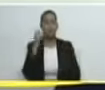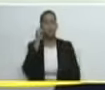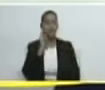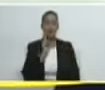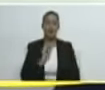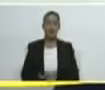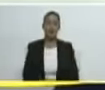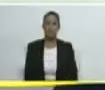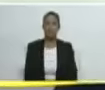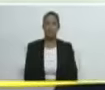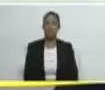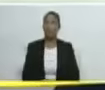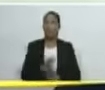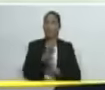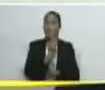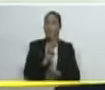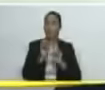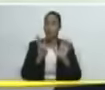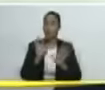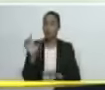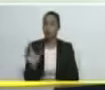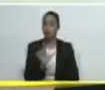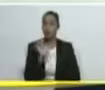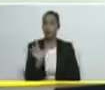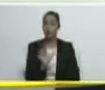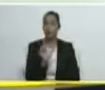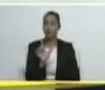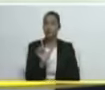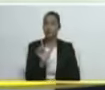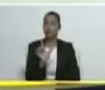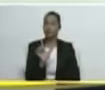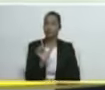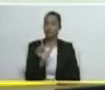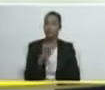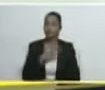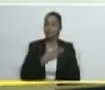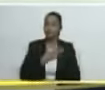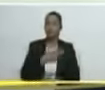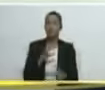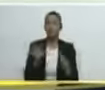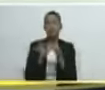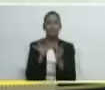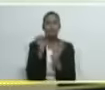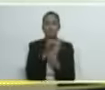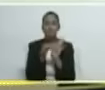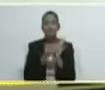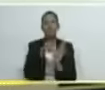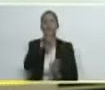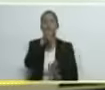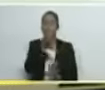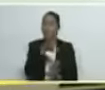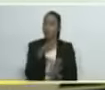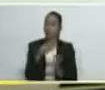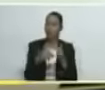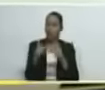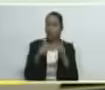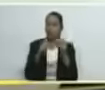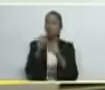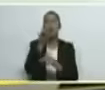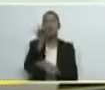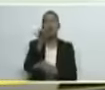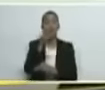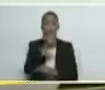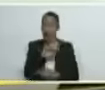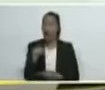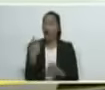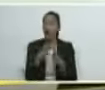28 de julio, Venezuela tiene una nueva cita con la historia, para seguir construyendo el futuro que nos pertenece a todas y a